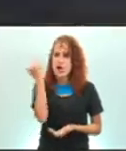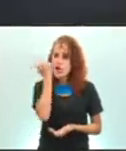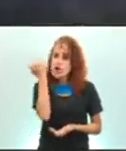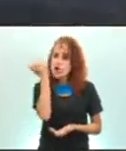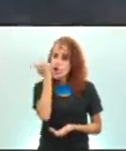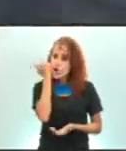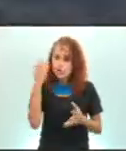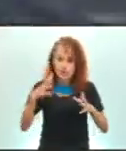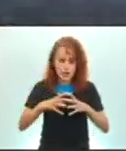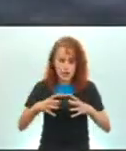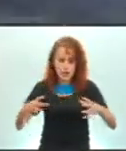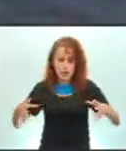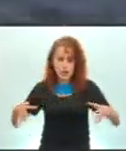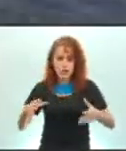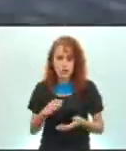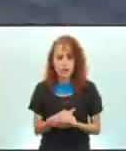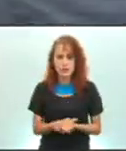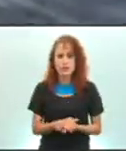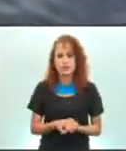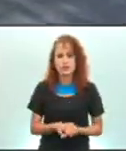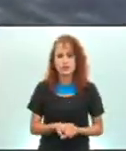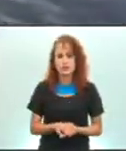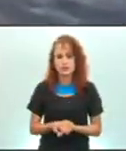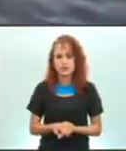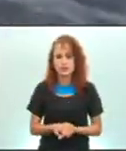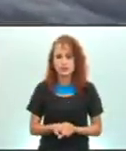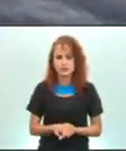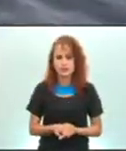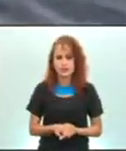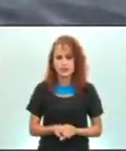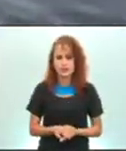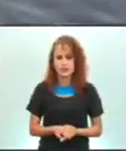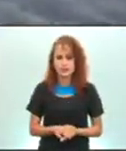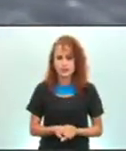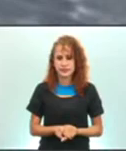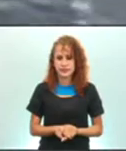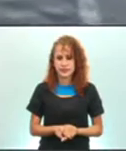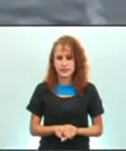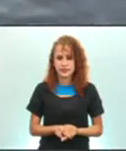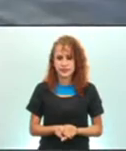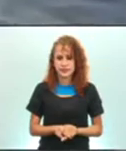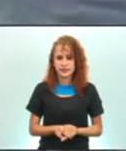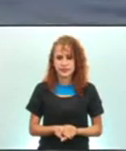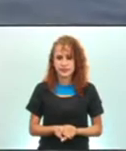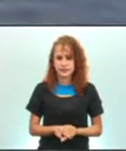los hielos continentales y marinos y los glaciares.